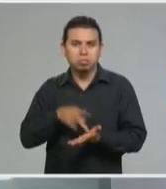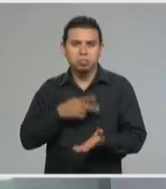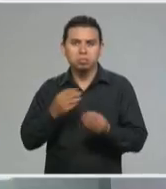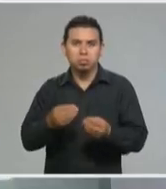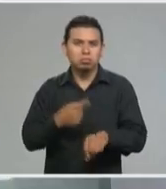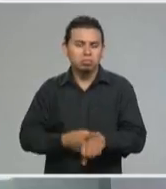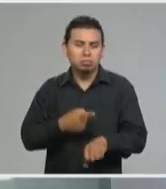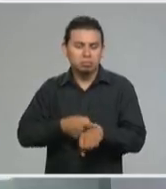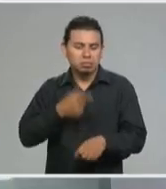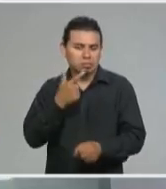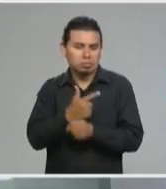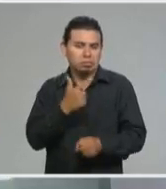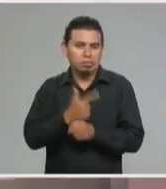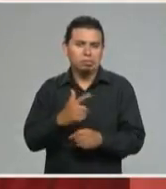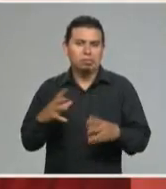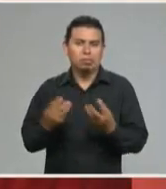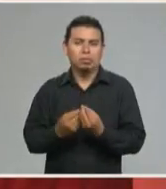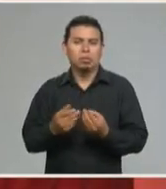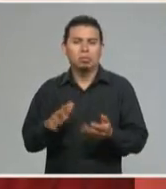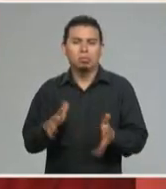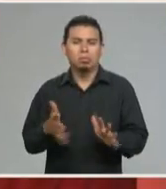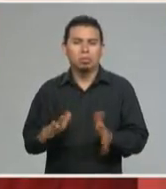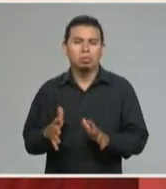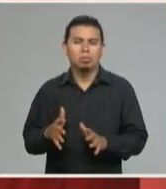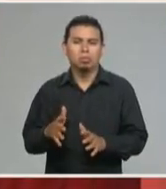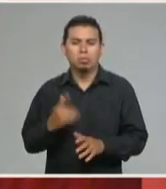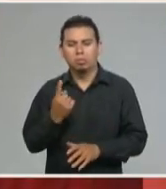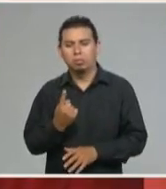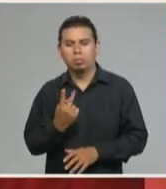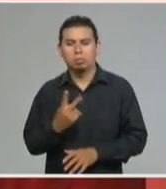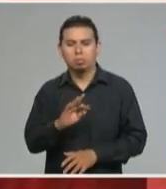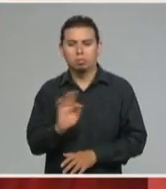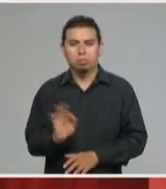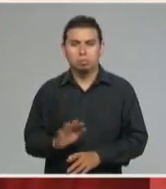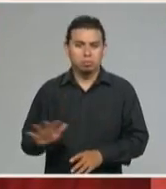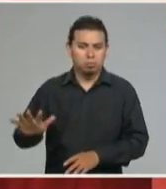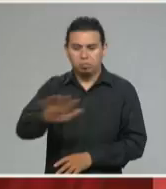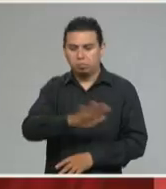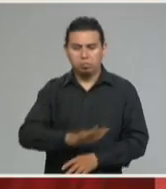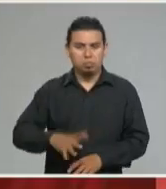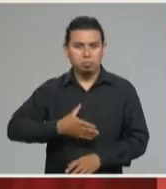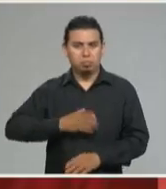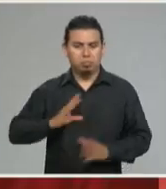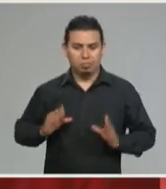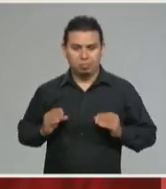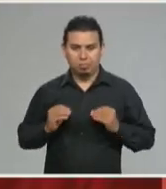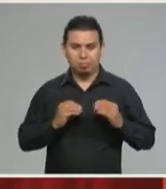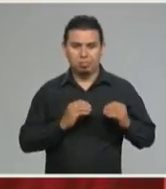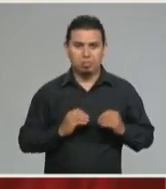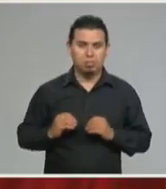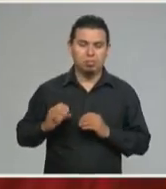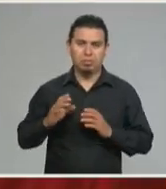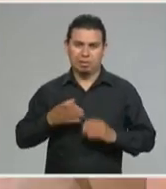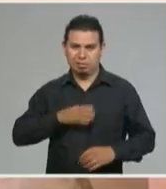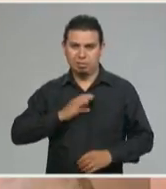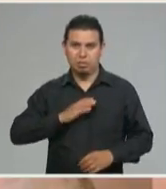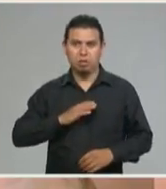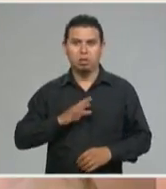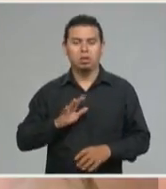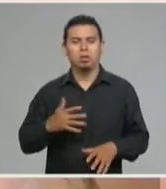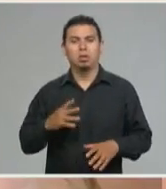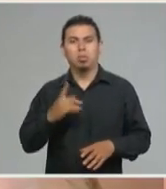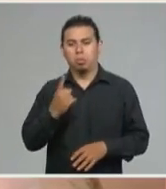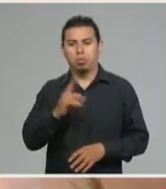enfermedad. Aproximadamente estamos hablando del 1 o 2% de todos los cánceres. Sin embargo, es muy importante porque